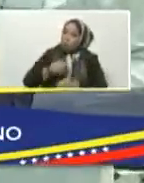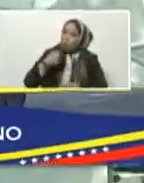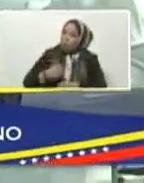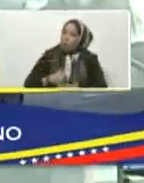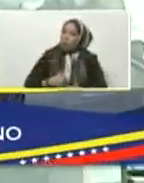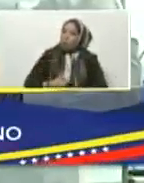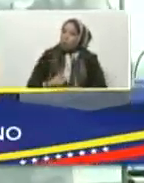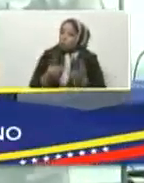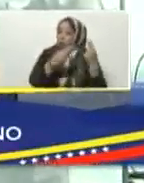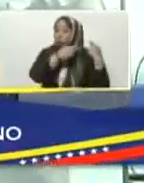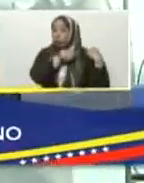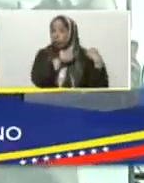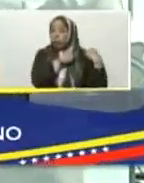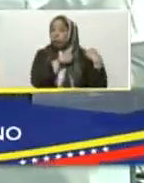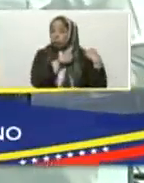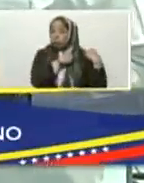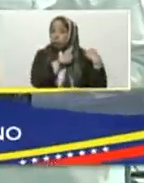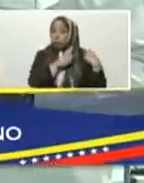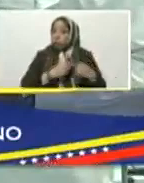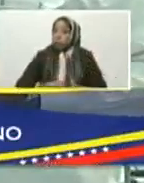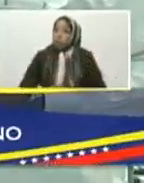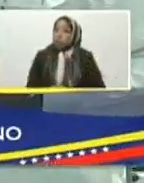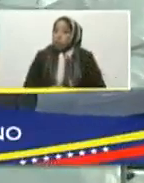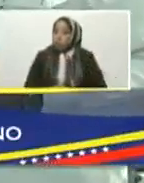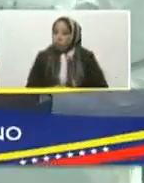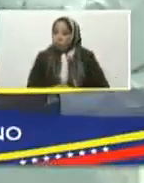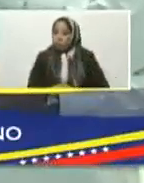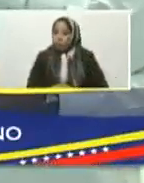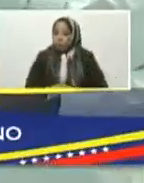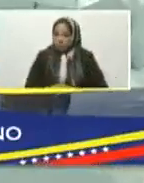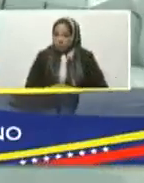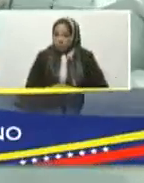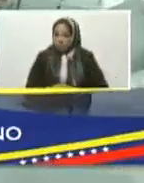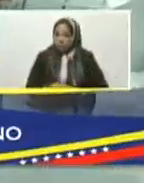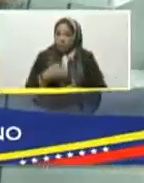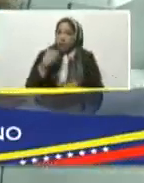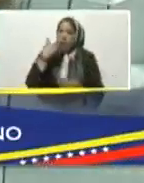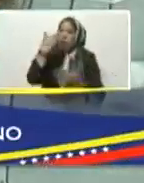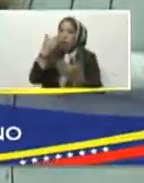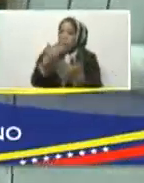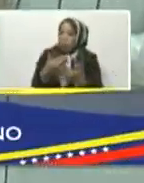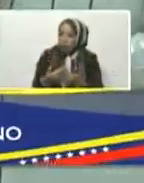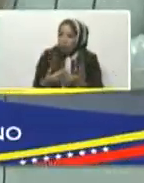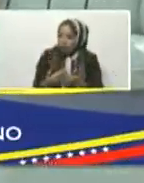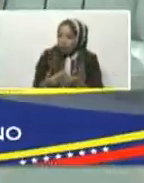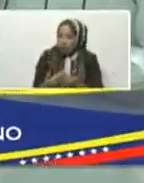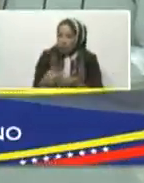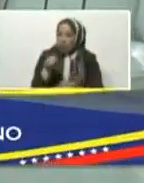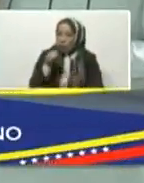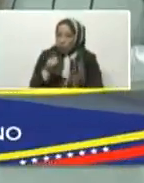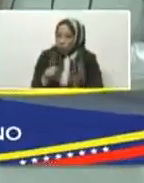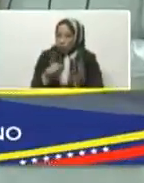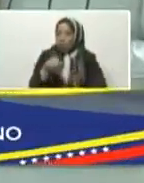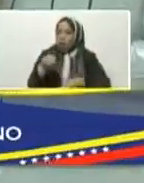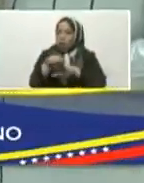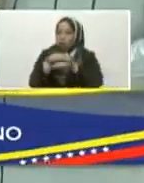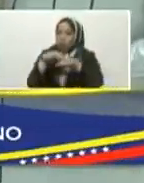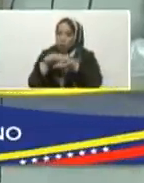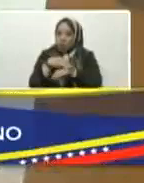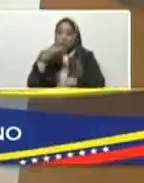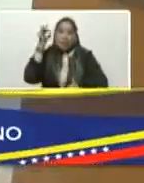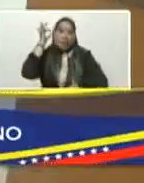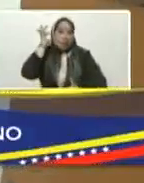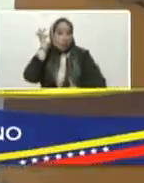mire, el día de hoy, bueno, dándole gracias a usted primeramente, a nuestro gobernador, nuestra ministra, nuestro alcalde Joan Castañeda, porque de